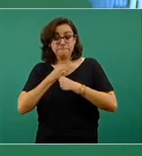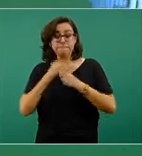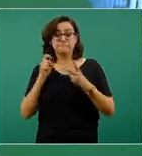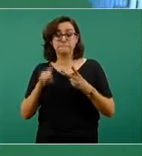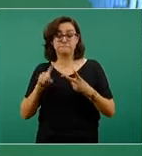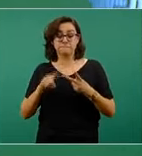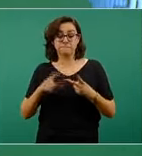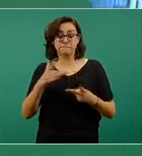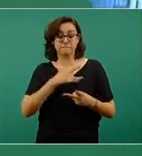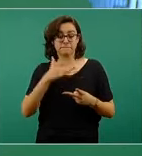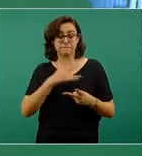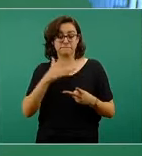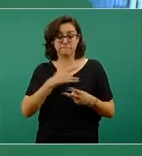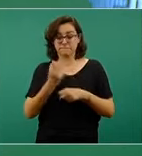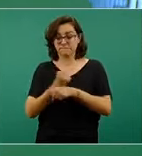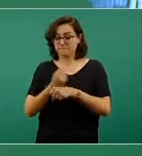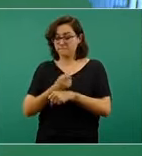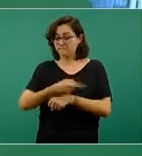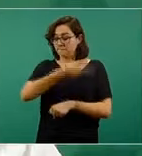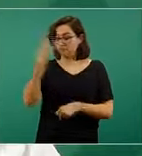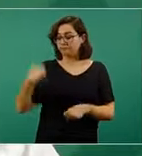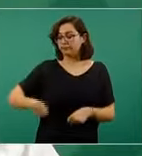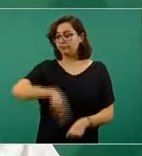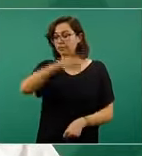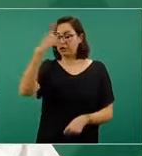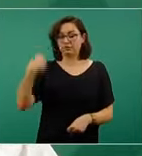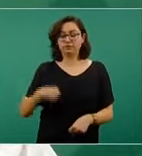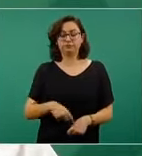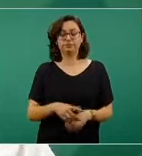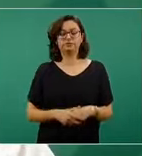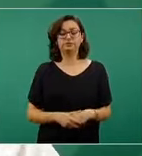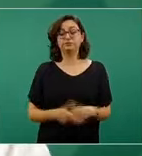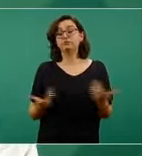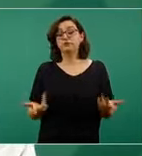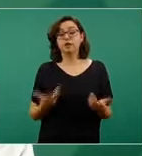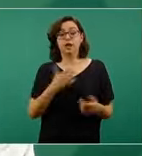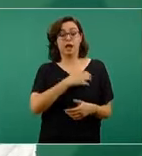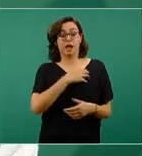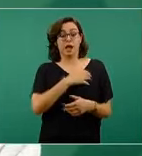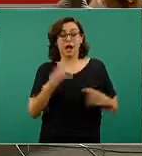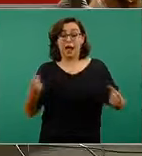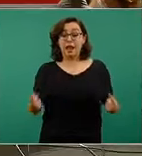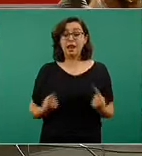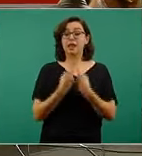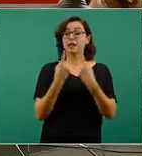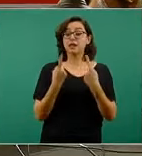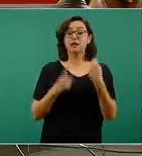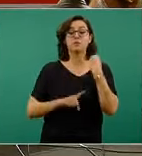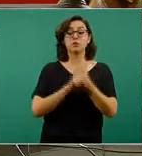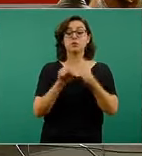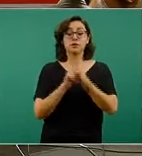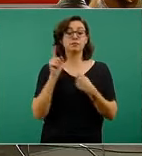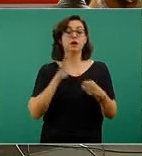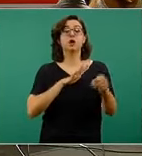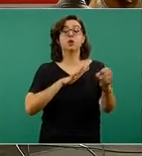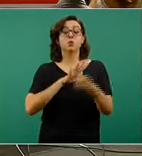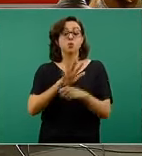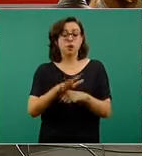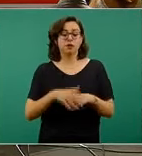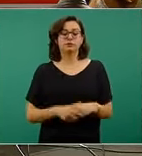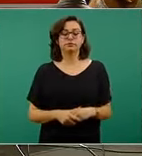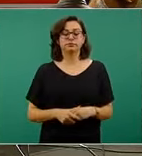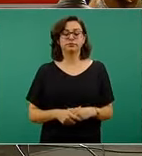sistema cardiovascular. La alergia, una de sus características es que causa un aumento en lo